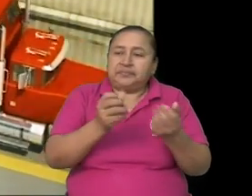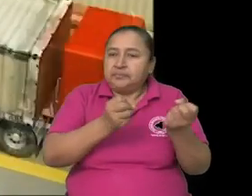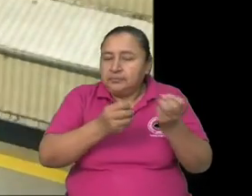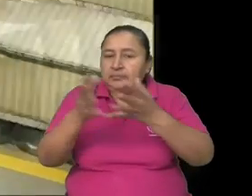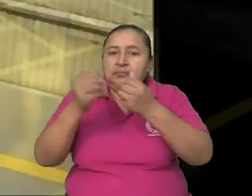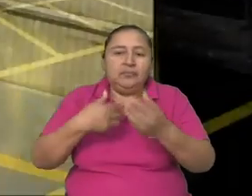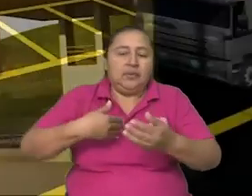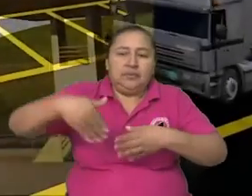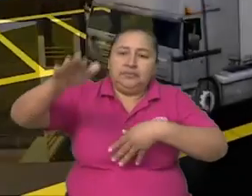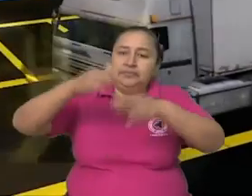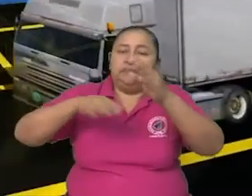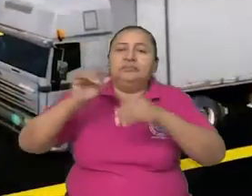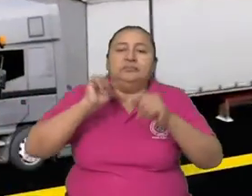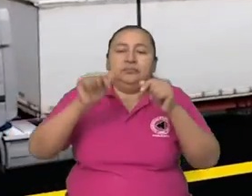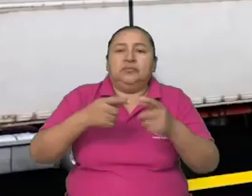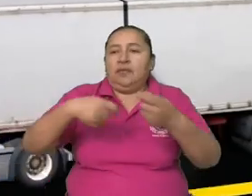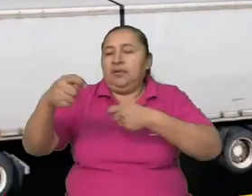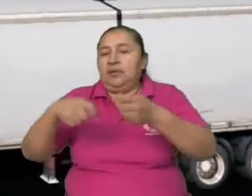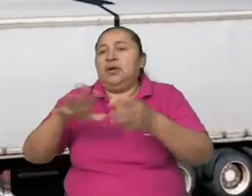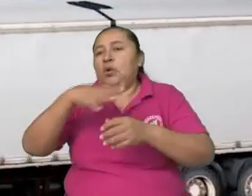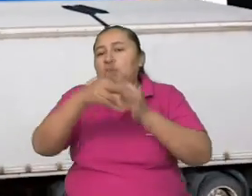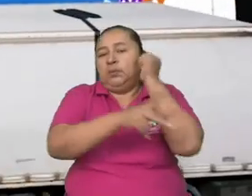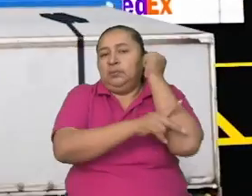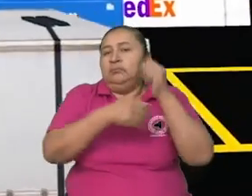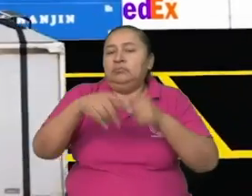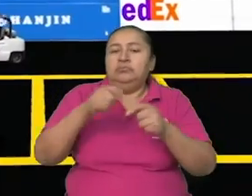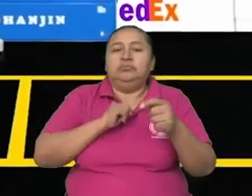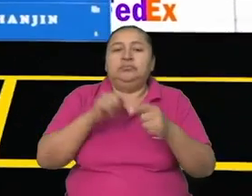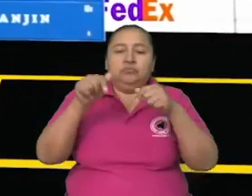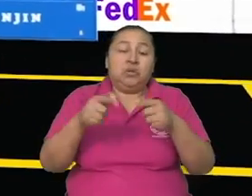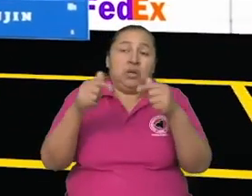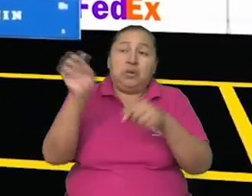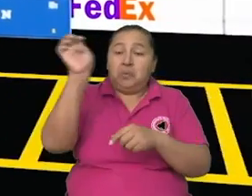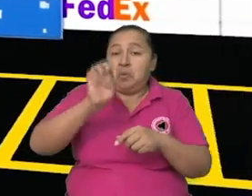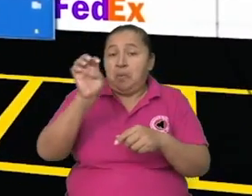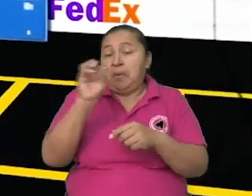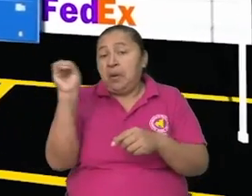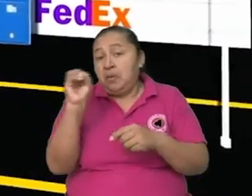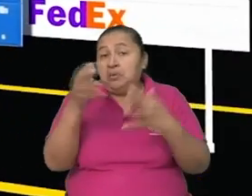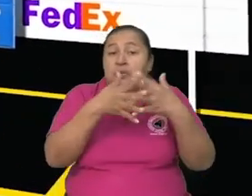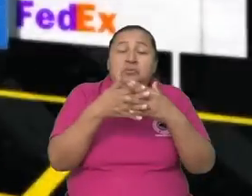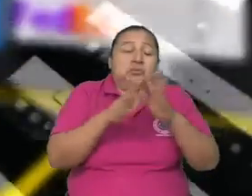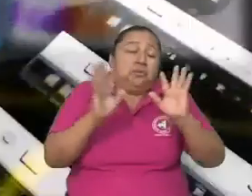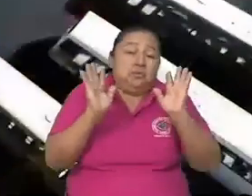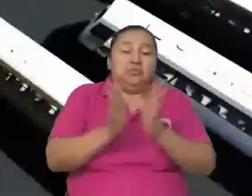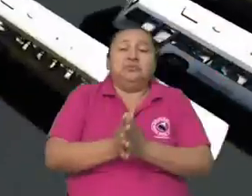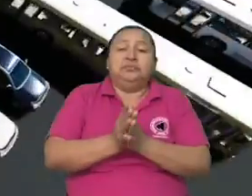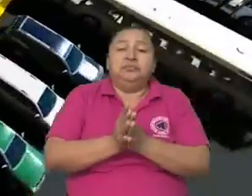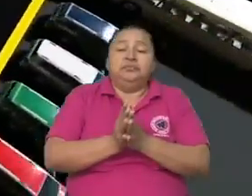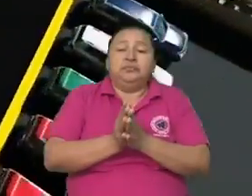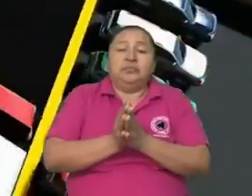el movimiento de las exportaciones para ya sea a Europa o a los Estados Unidos.